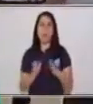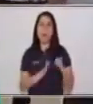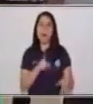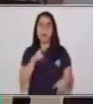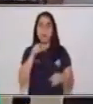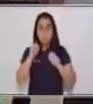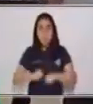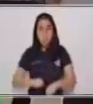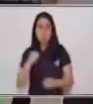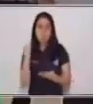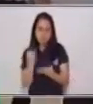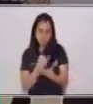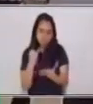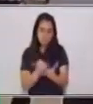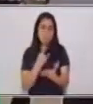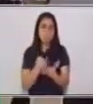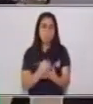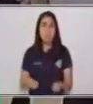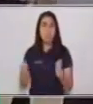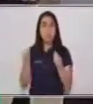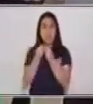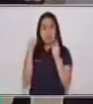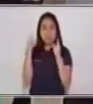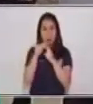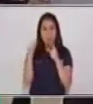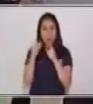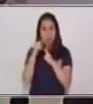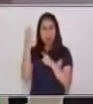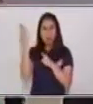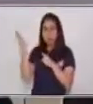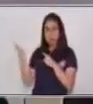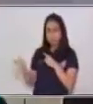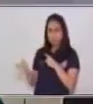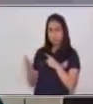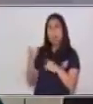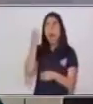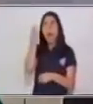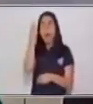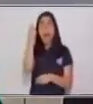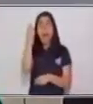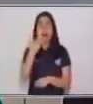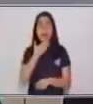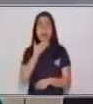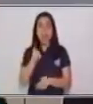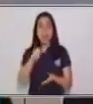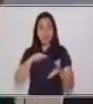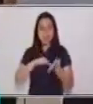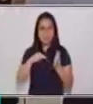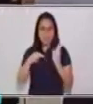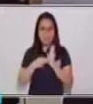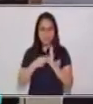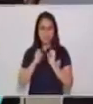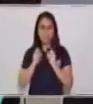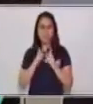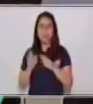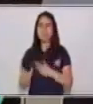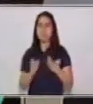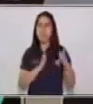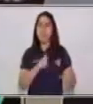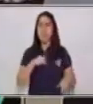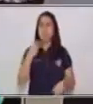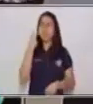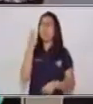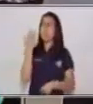poema? ¿Qué es lo que hacemos normalmente? Entonces, te tengo aquí la diferencia entre los dos, porque no es lo mismo.